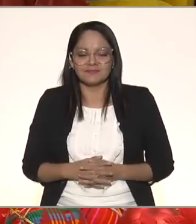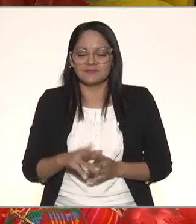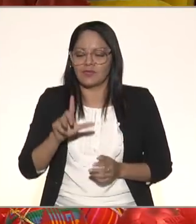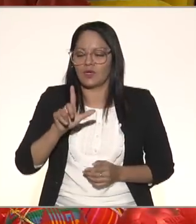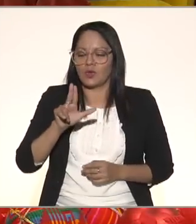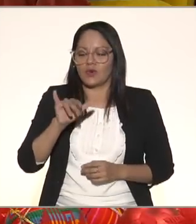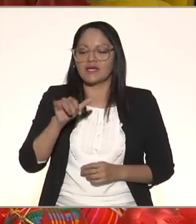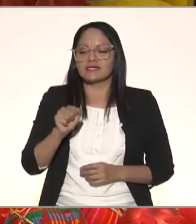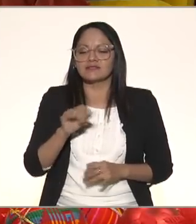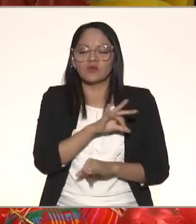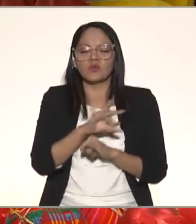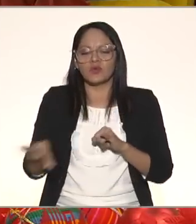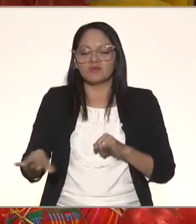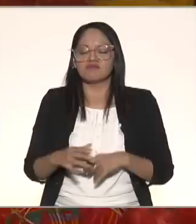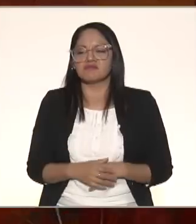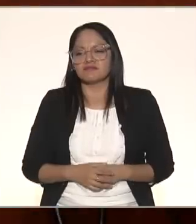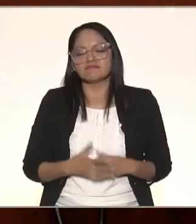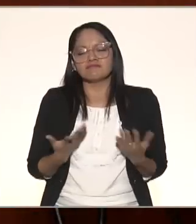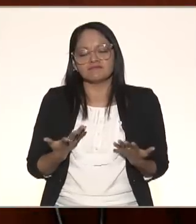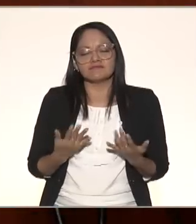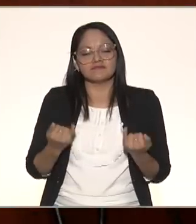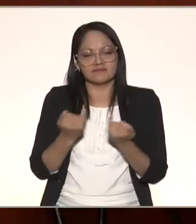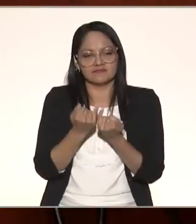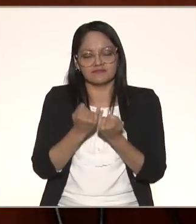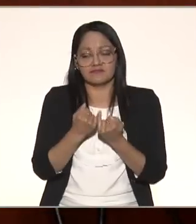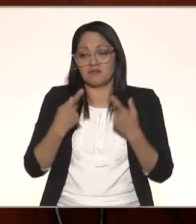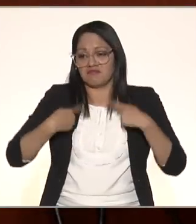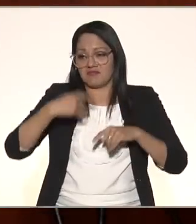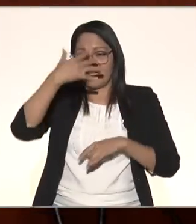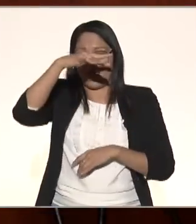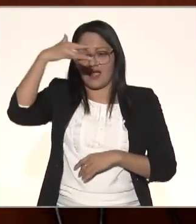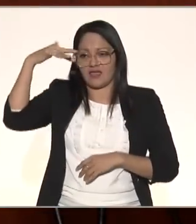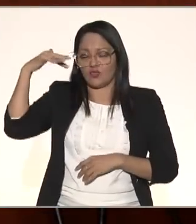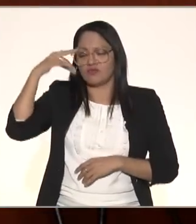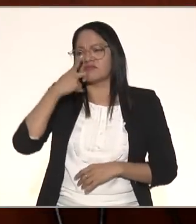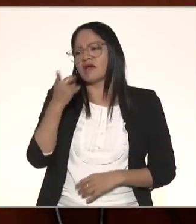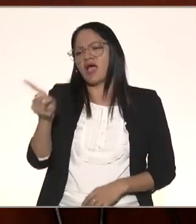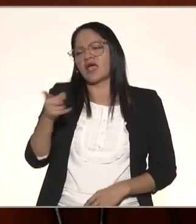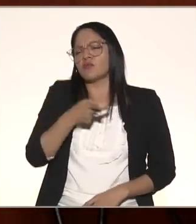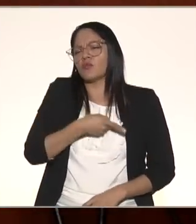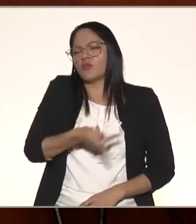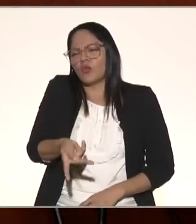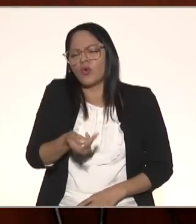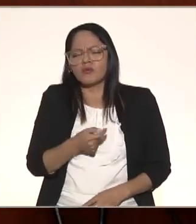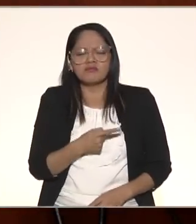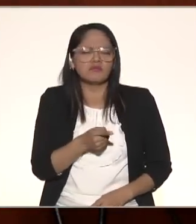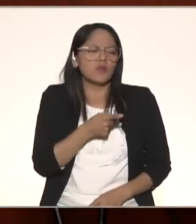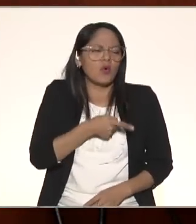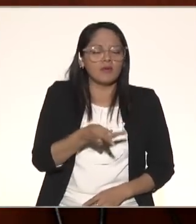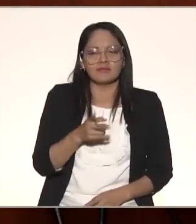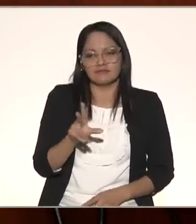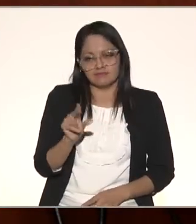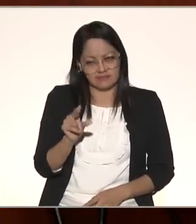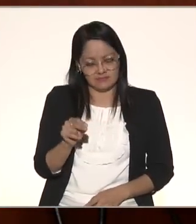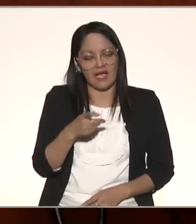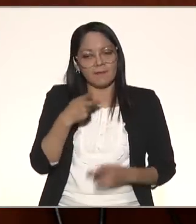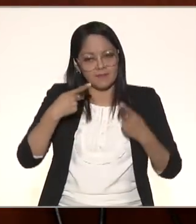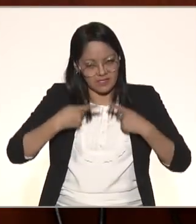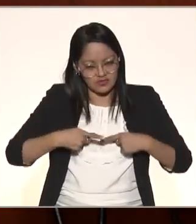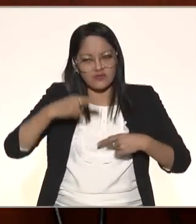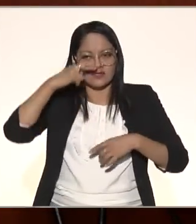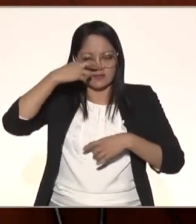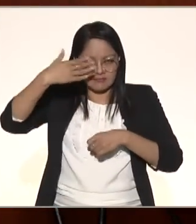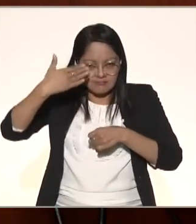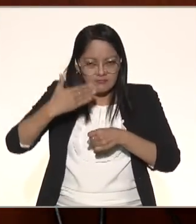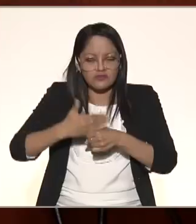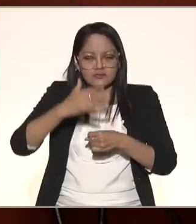¿con qué cerramos? pues con que en el mundo de los adultos no hay pobrecitos que hay seres responsables y que